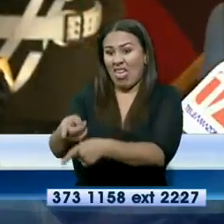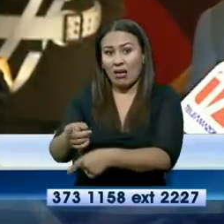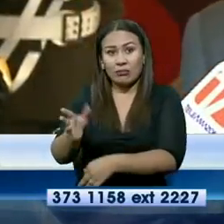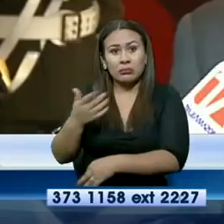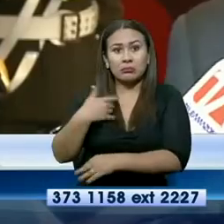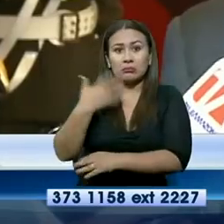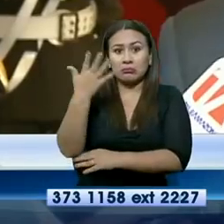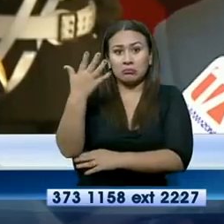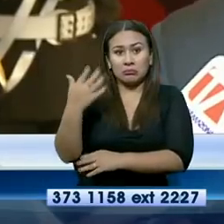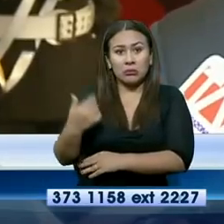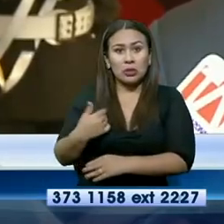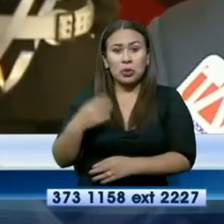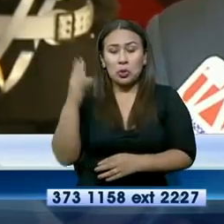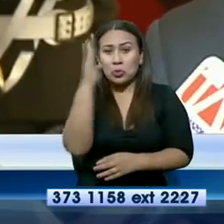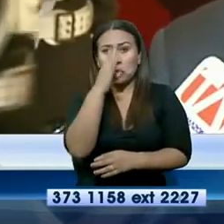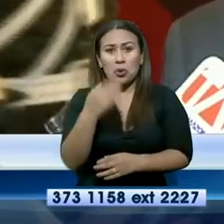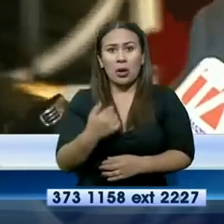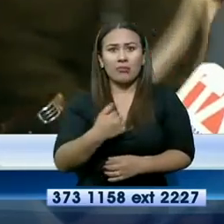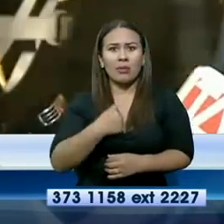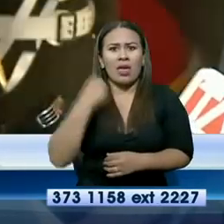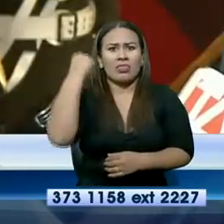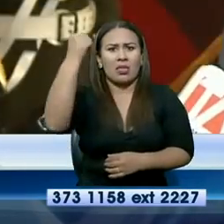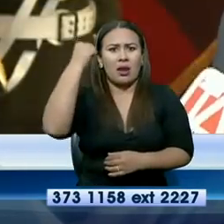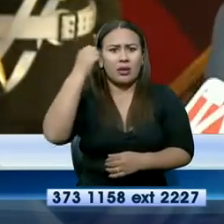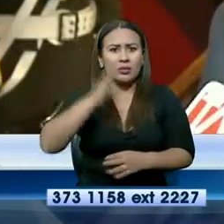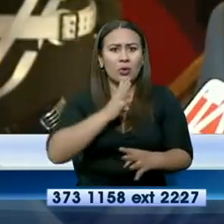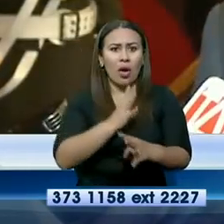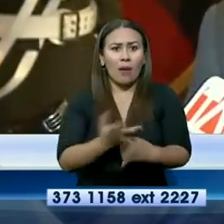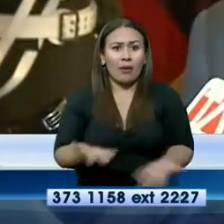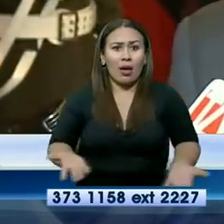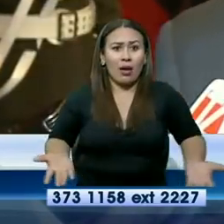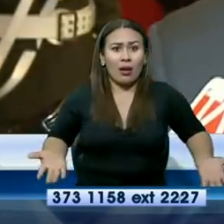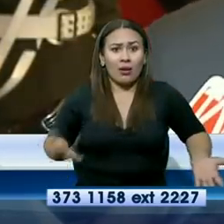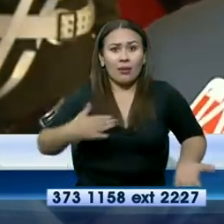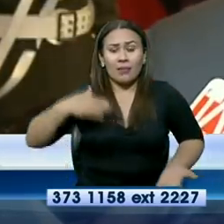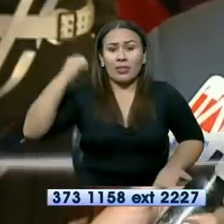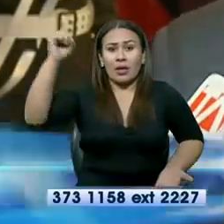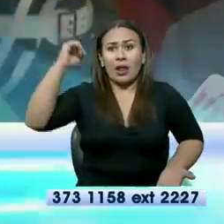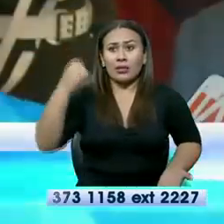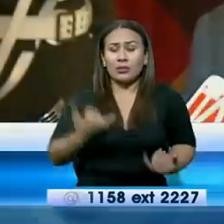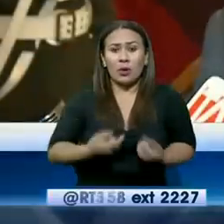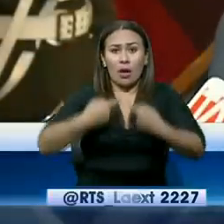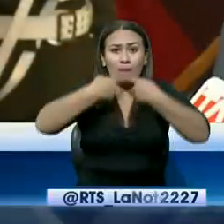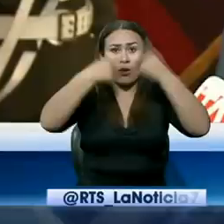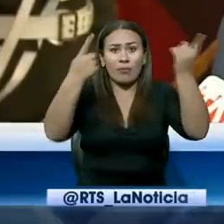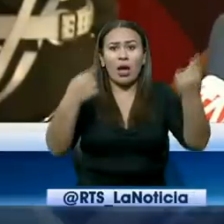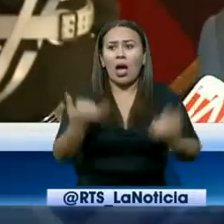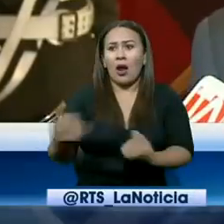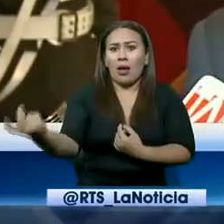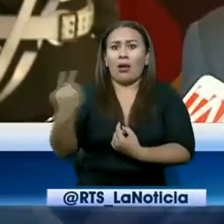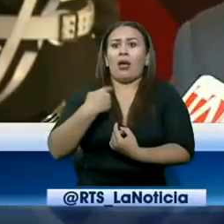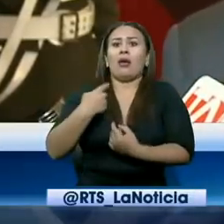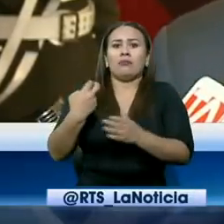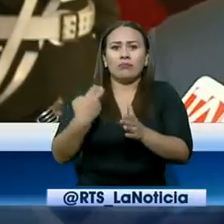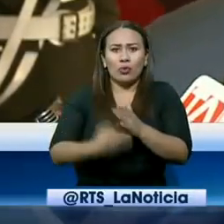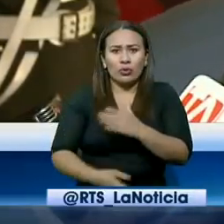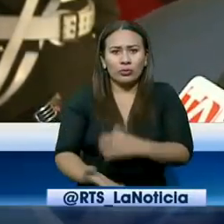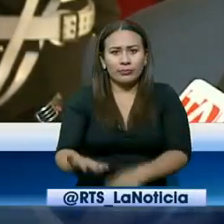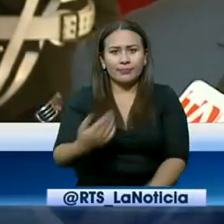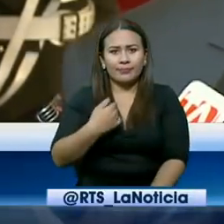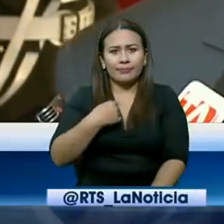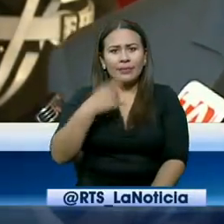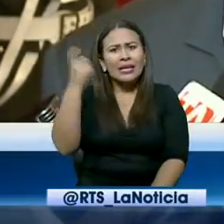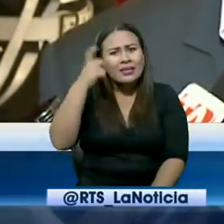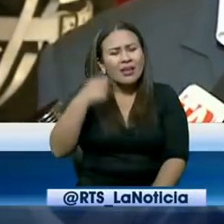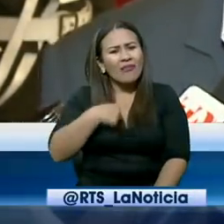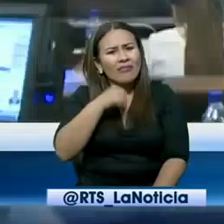práctica no hay derecho a opinar en contrario, porque eso puede ser sujeto de sanción. Yo creo que es coartar la libertad